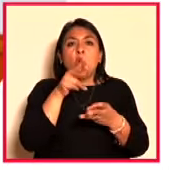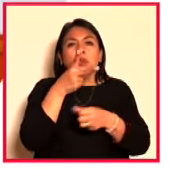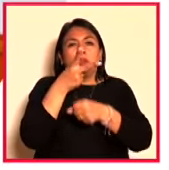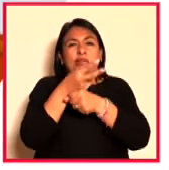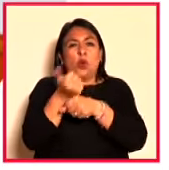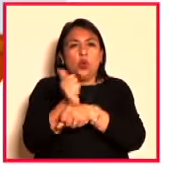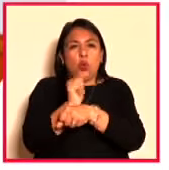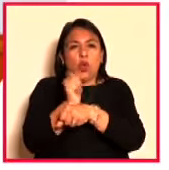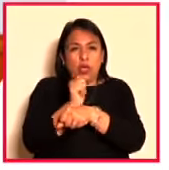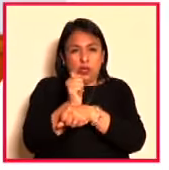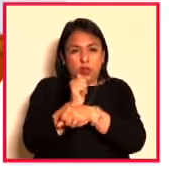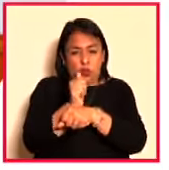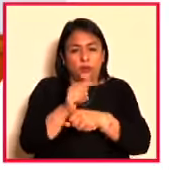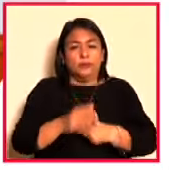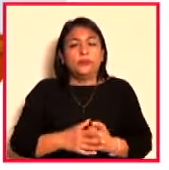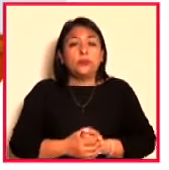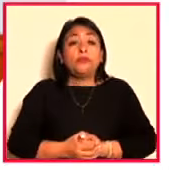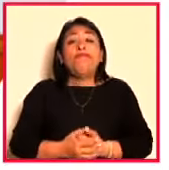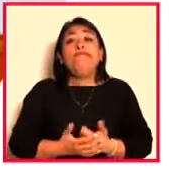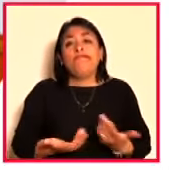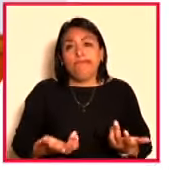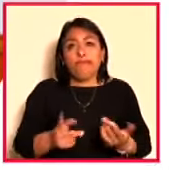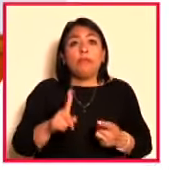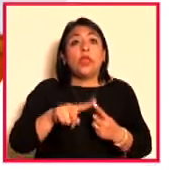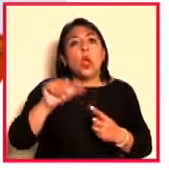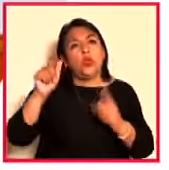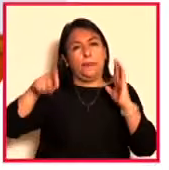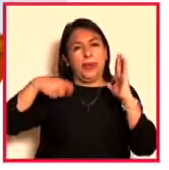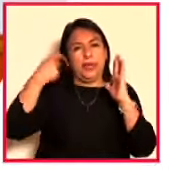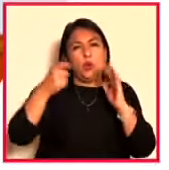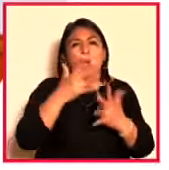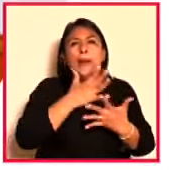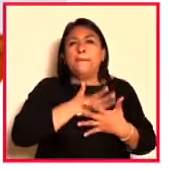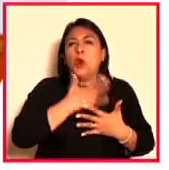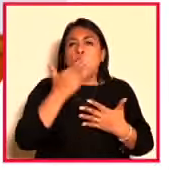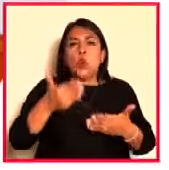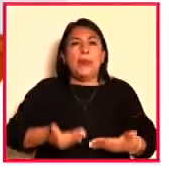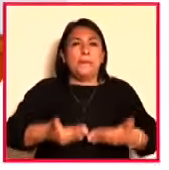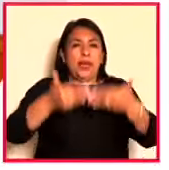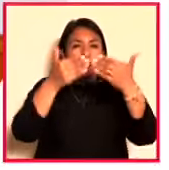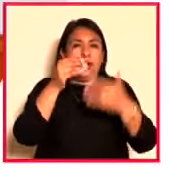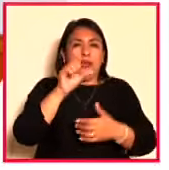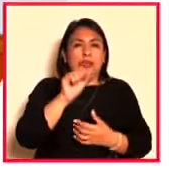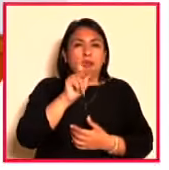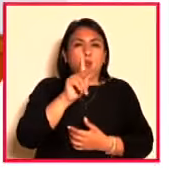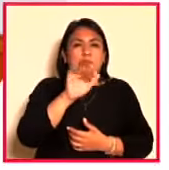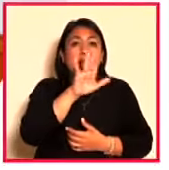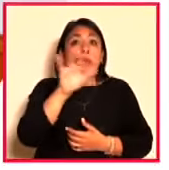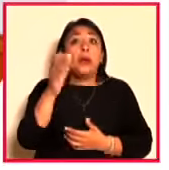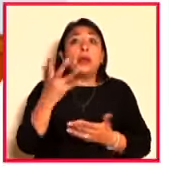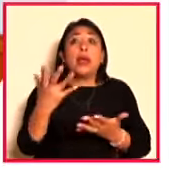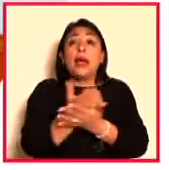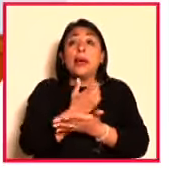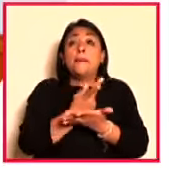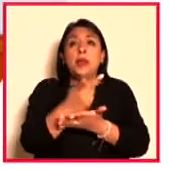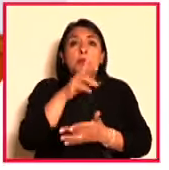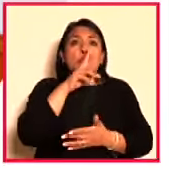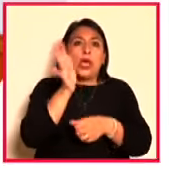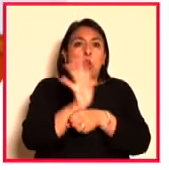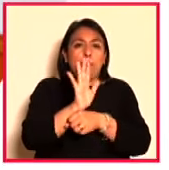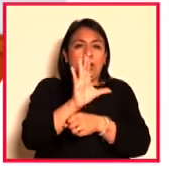Smith McPhee. Por su parte, el filme Amor sin Barreras de Steven Spielberg se llevó los premios como Mejor Película de Comedia